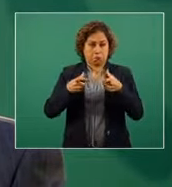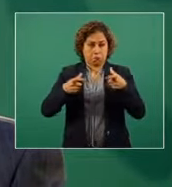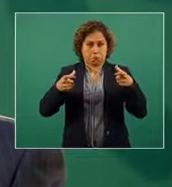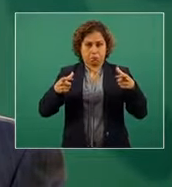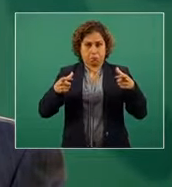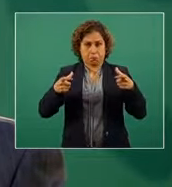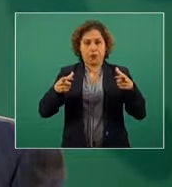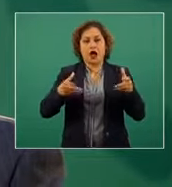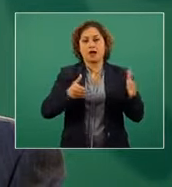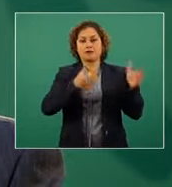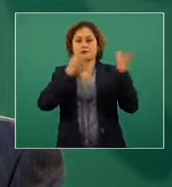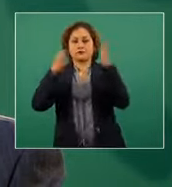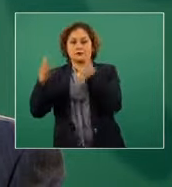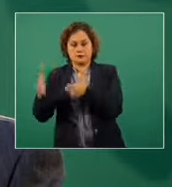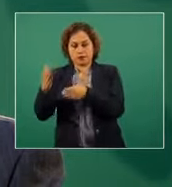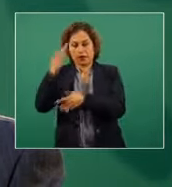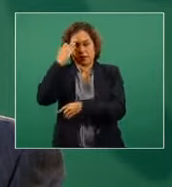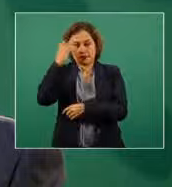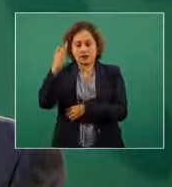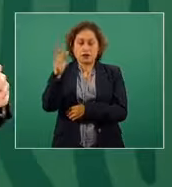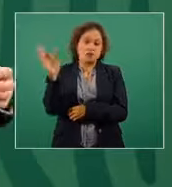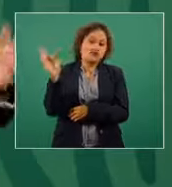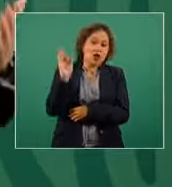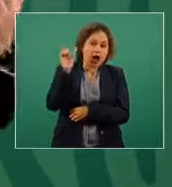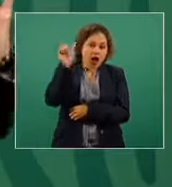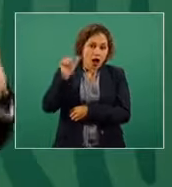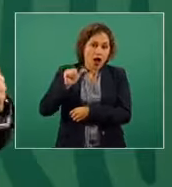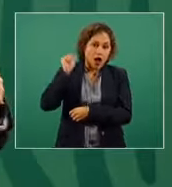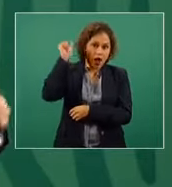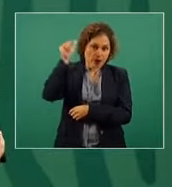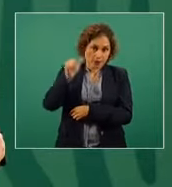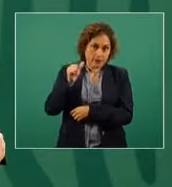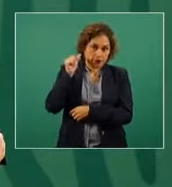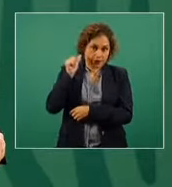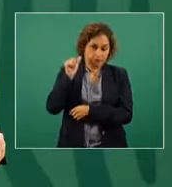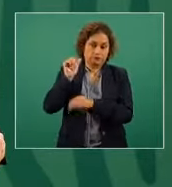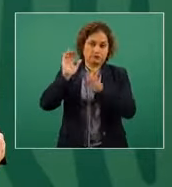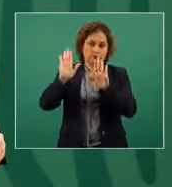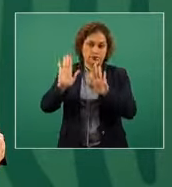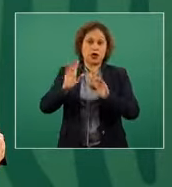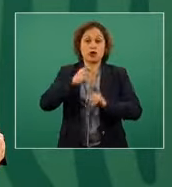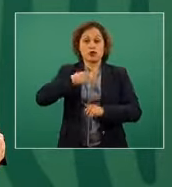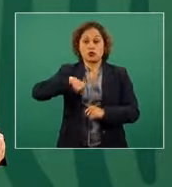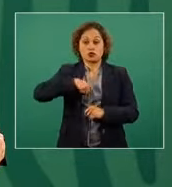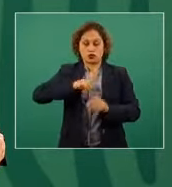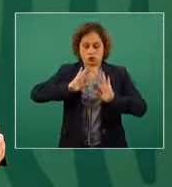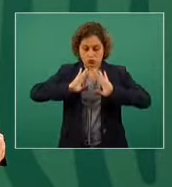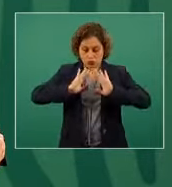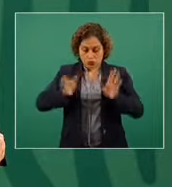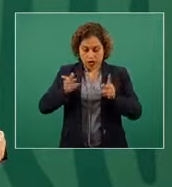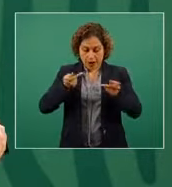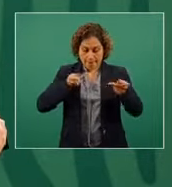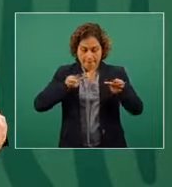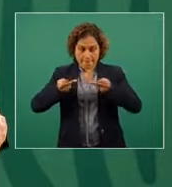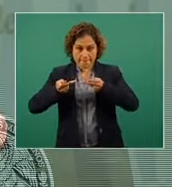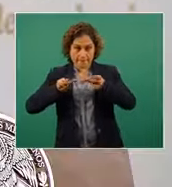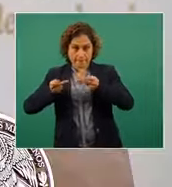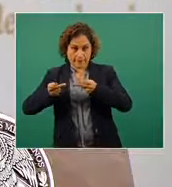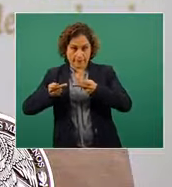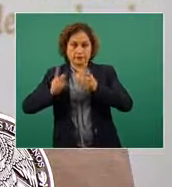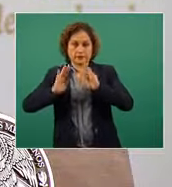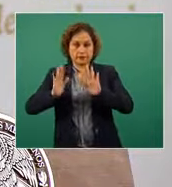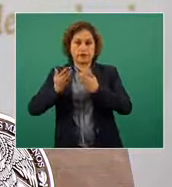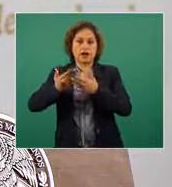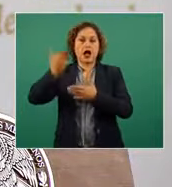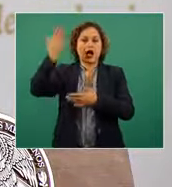algunas semanas más, quizá en el mes de abril. Tenemos ya planeado, con antelación, y esto desde que llegamos